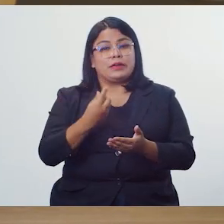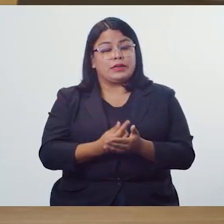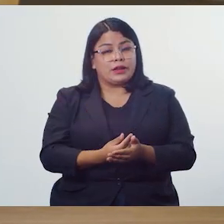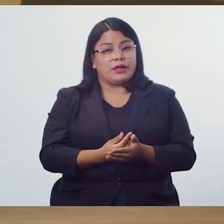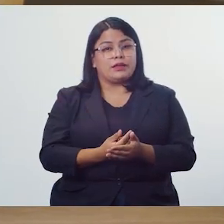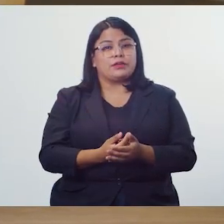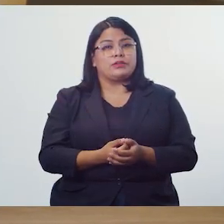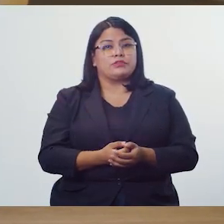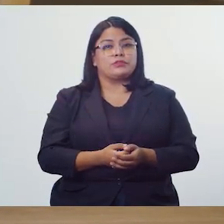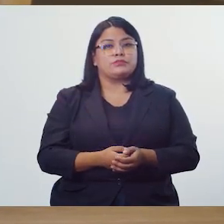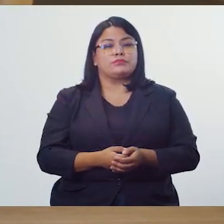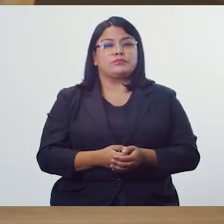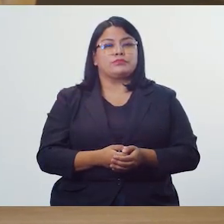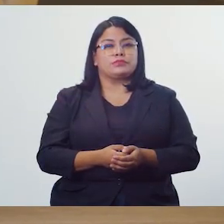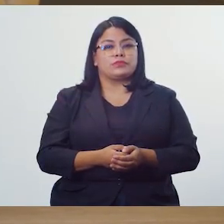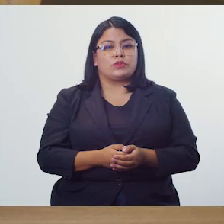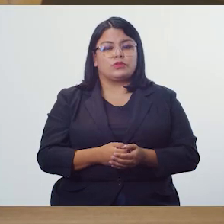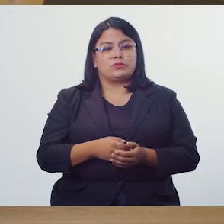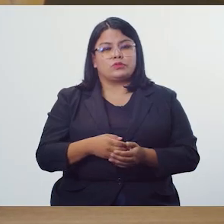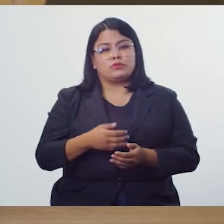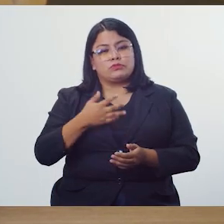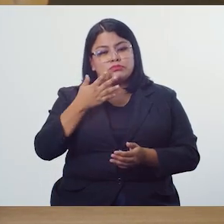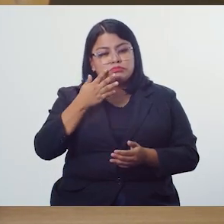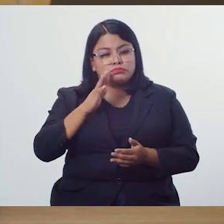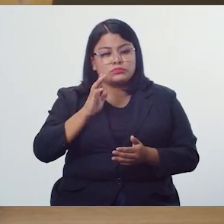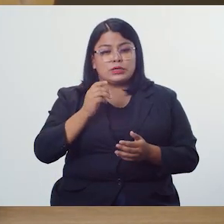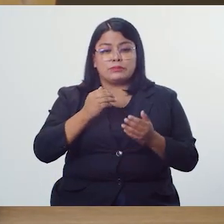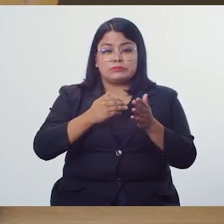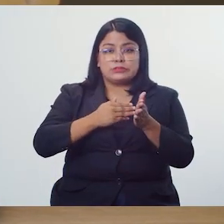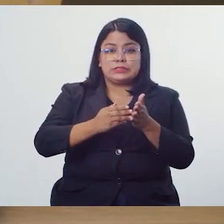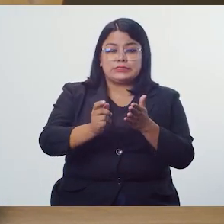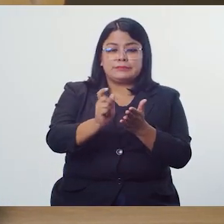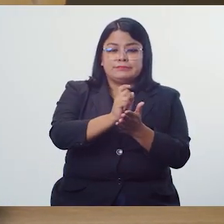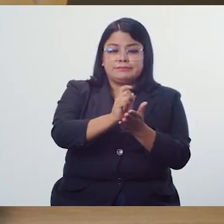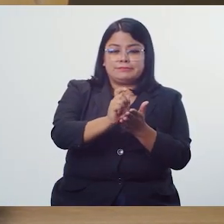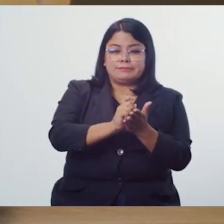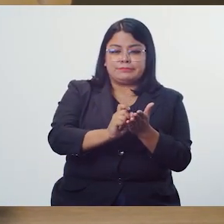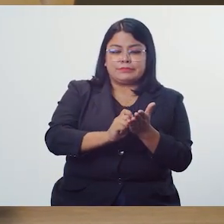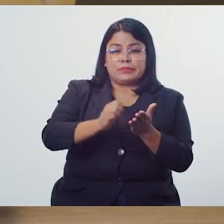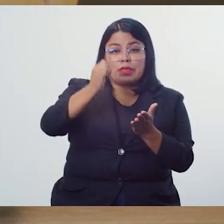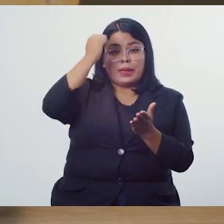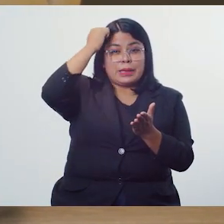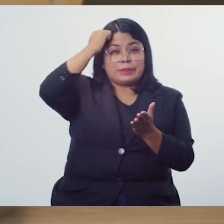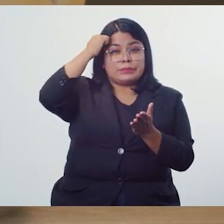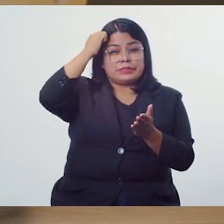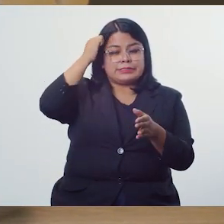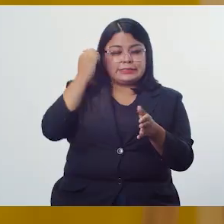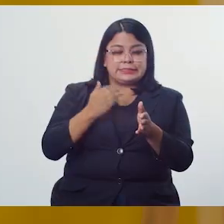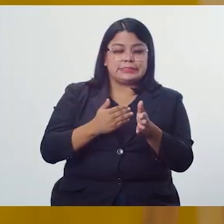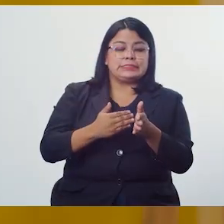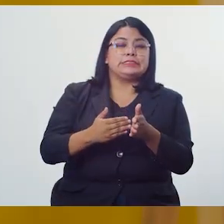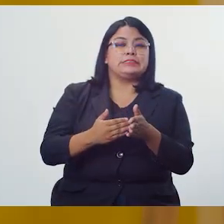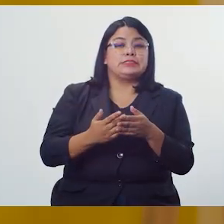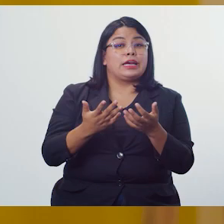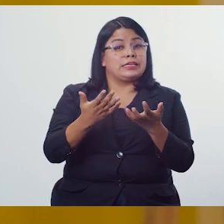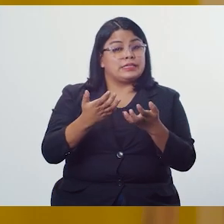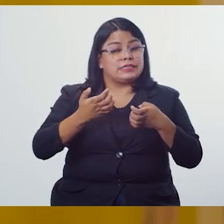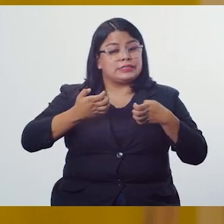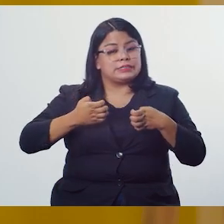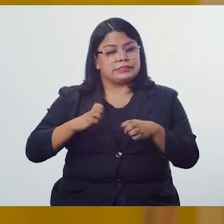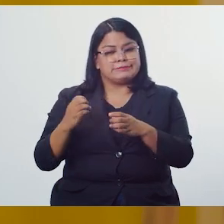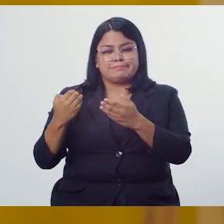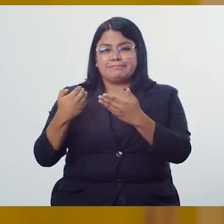grado, donde el acercamiento al código escrito, es decir, al aprendizaje del código, requiere de